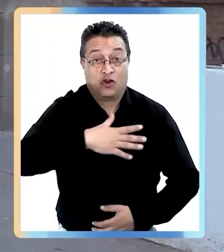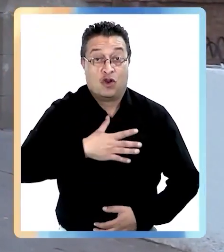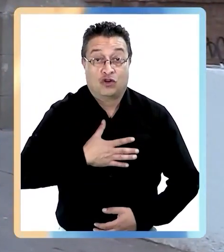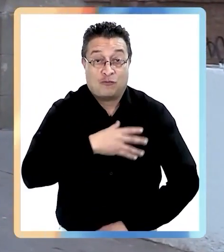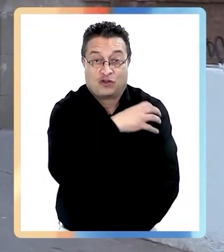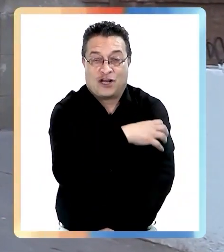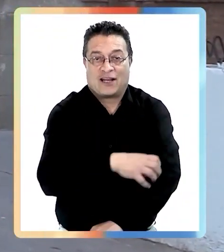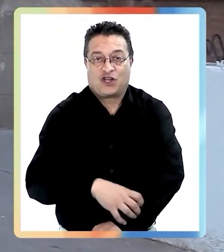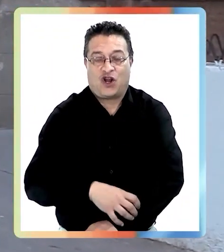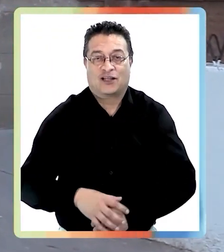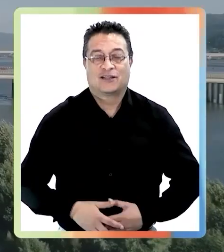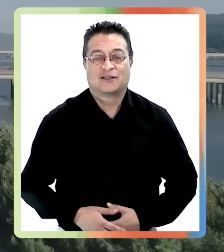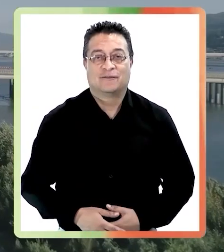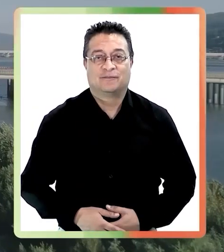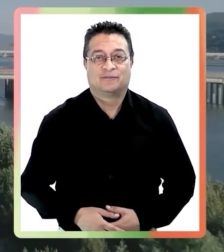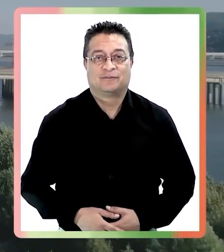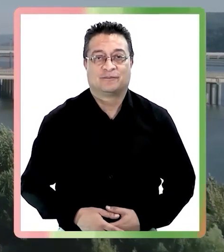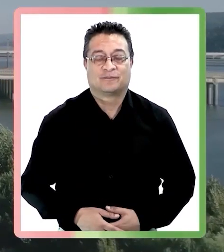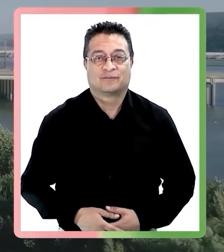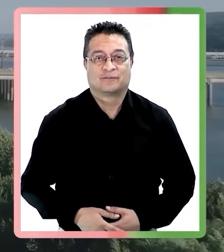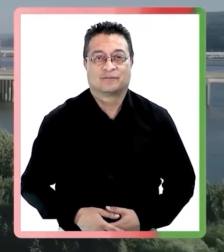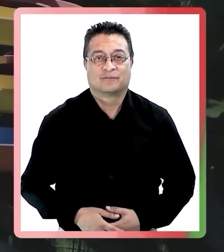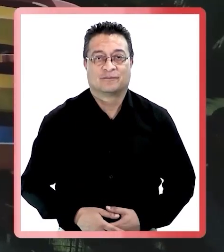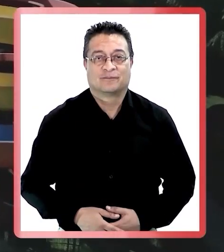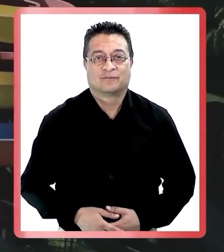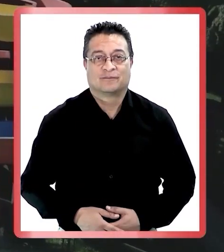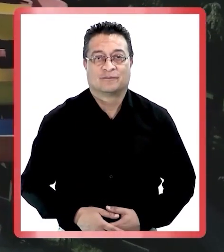Somos las regiones.